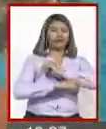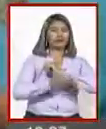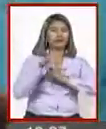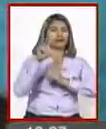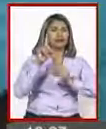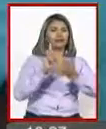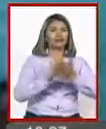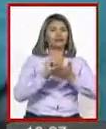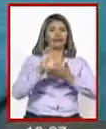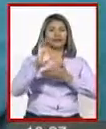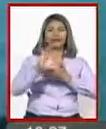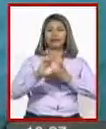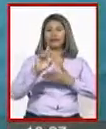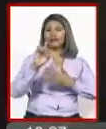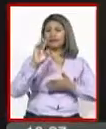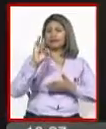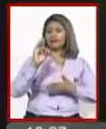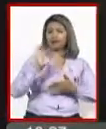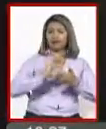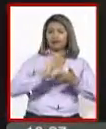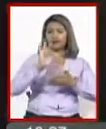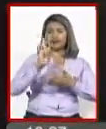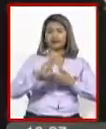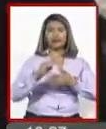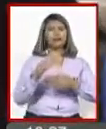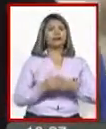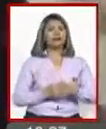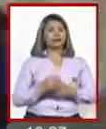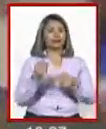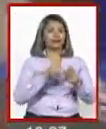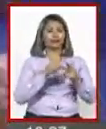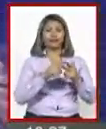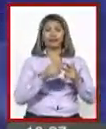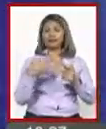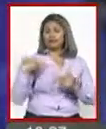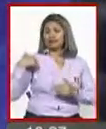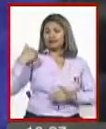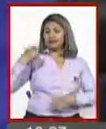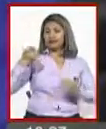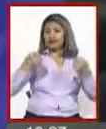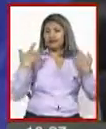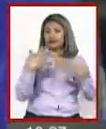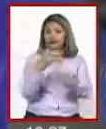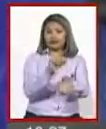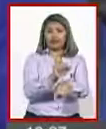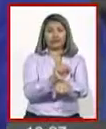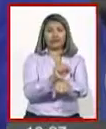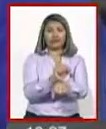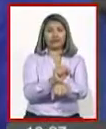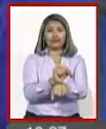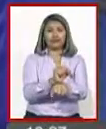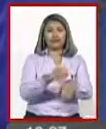del 31 de diciembre y el 7 de febrero. En ambos casos, las víctimas, dueñas de vehículos, fueron maniatadas y